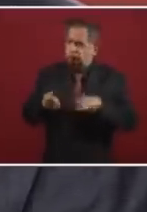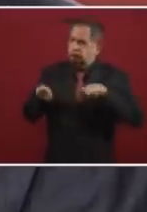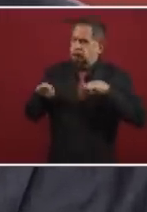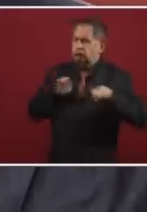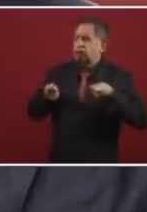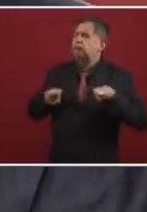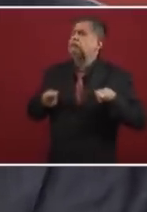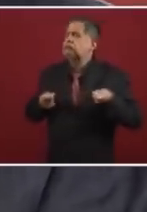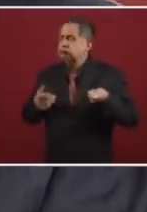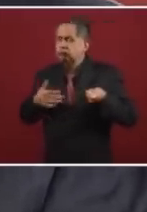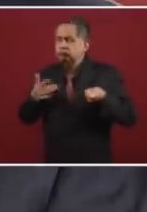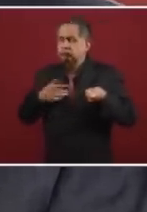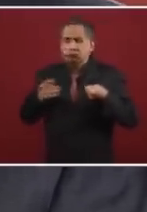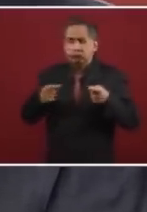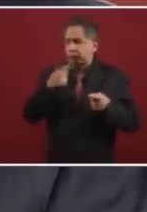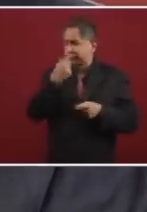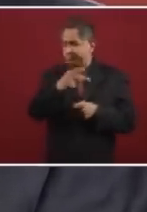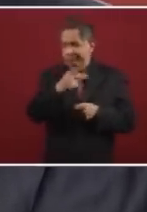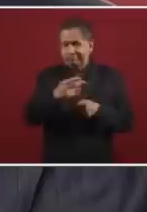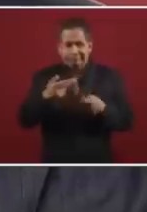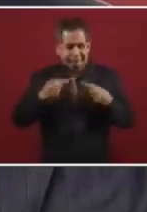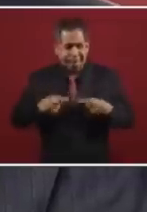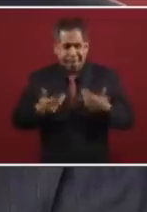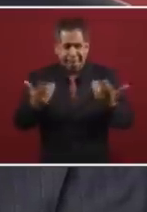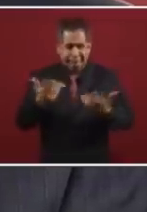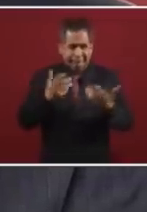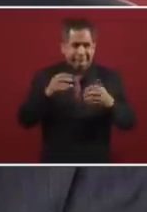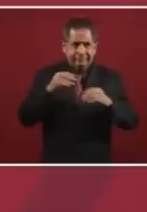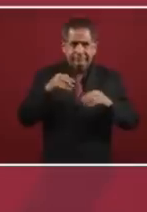del poder en sus manos